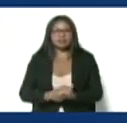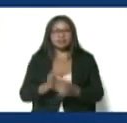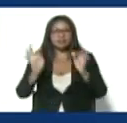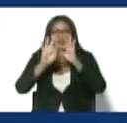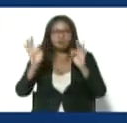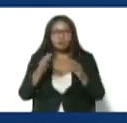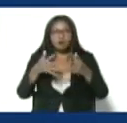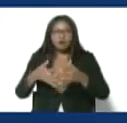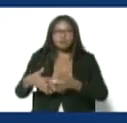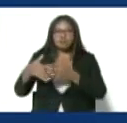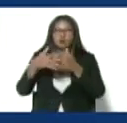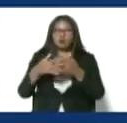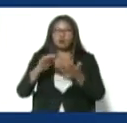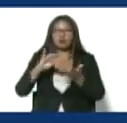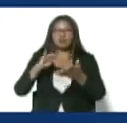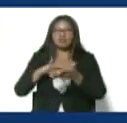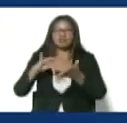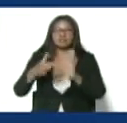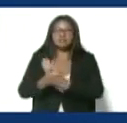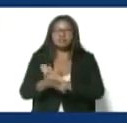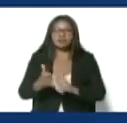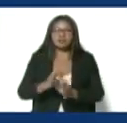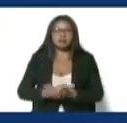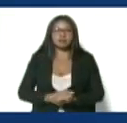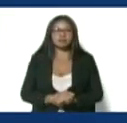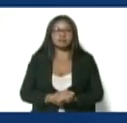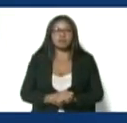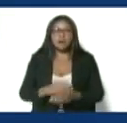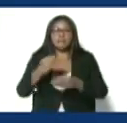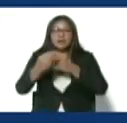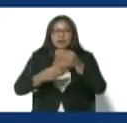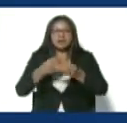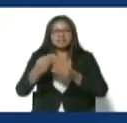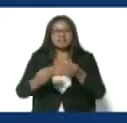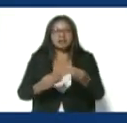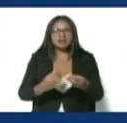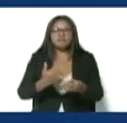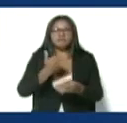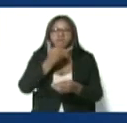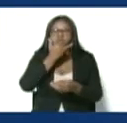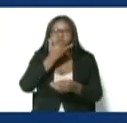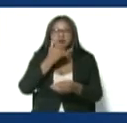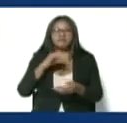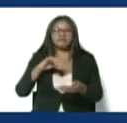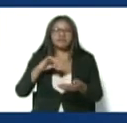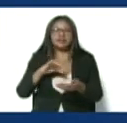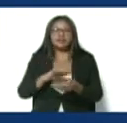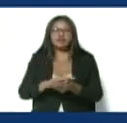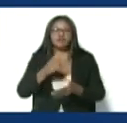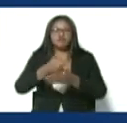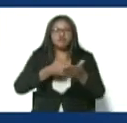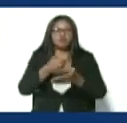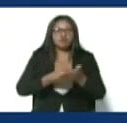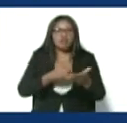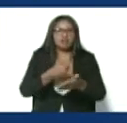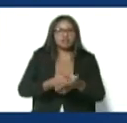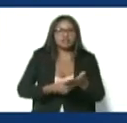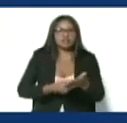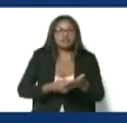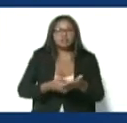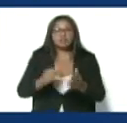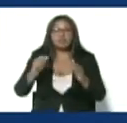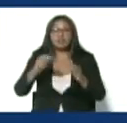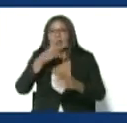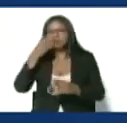eeuu es una mera cinta para tratar de engañar en una falsa lucha contra el narcotráfico al